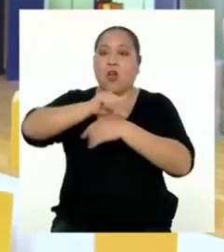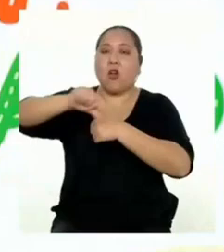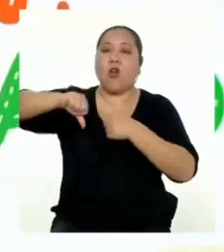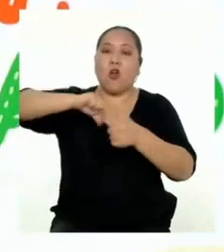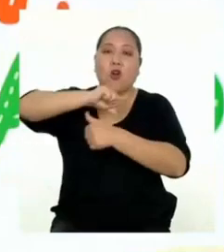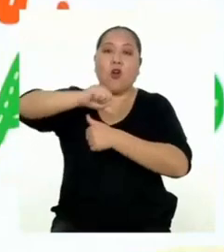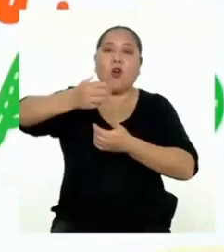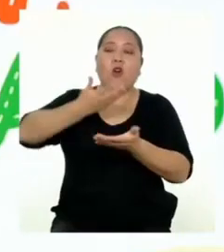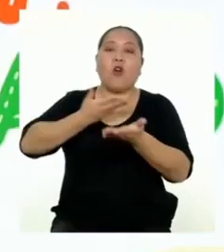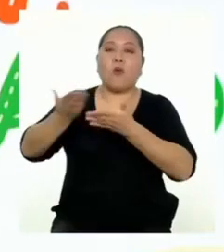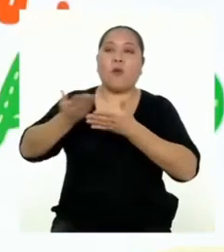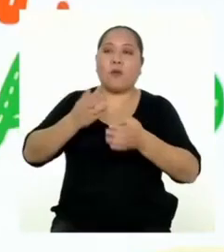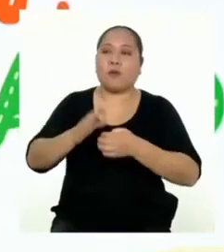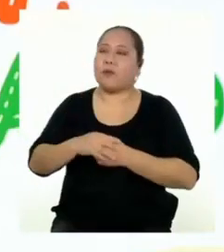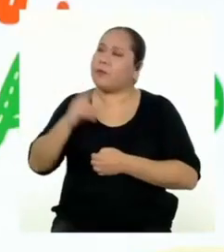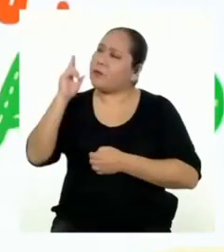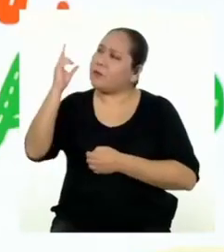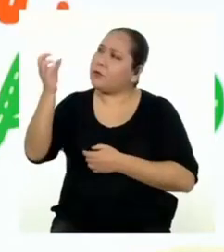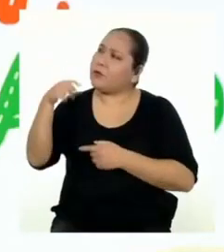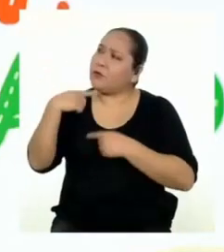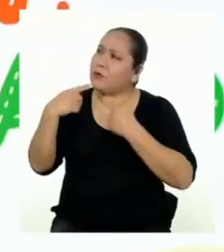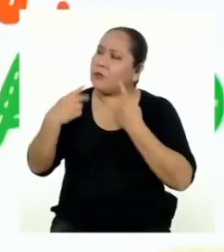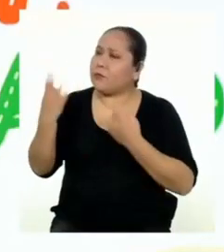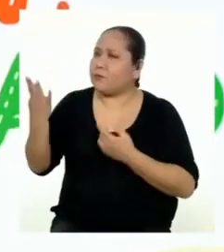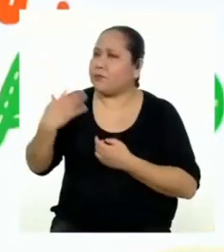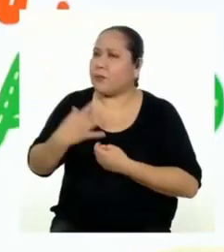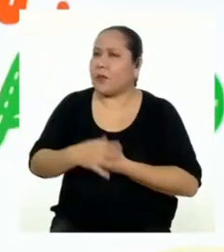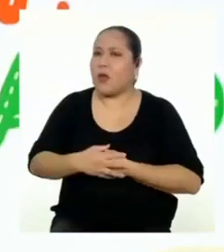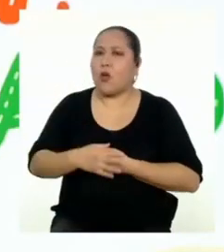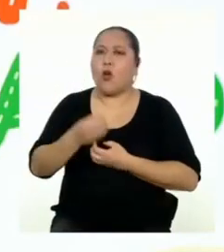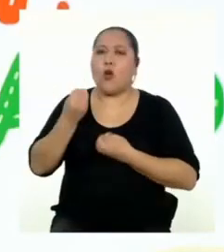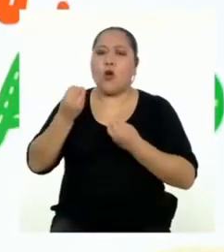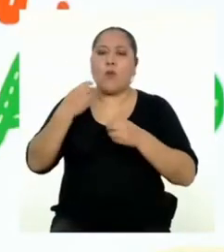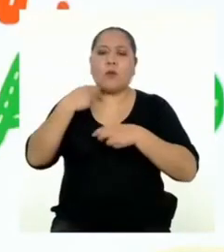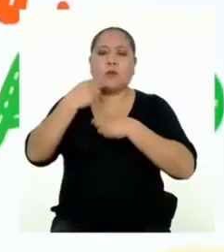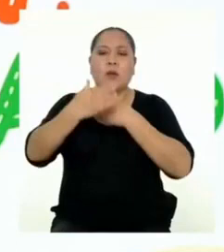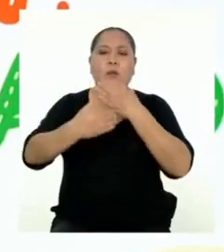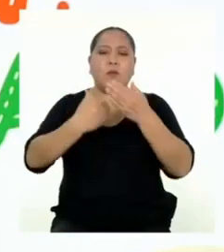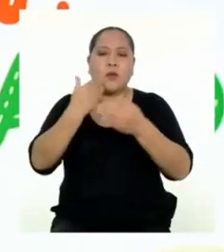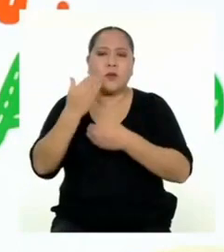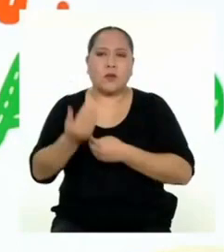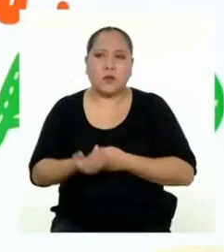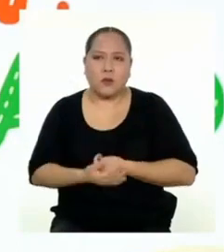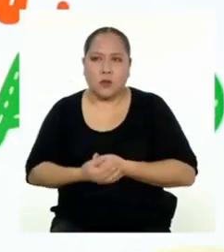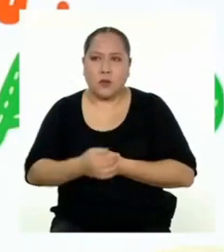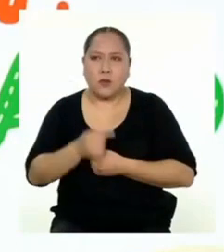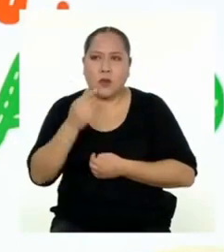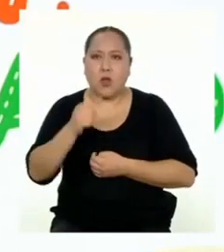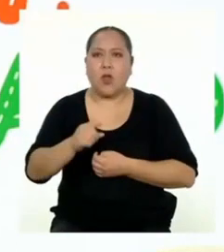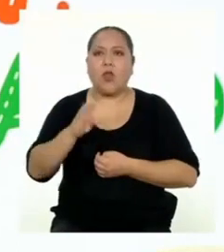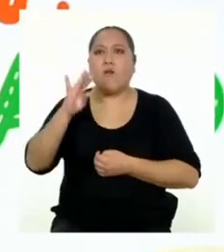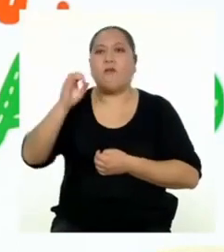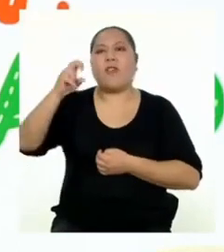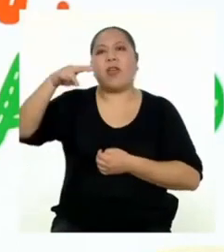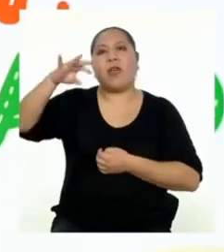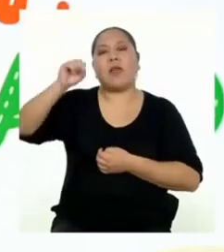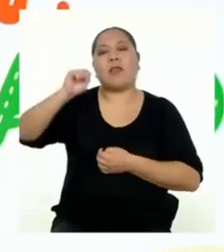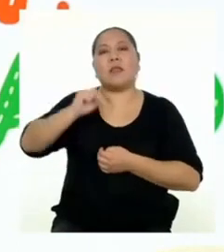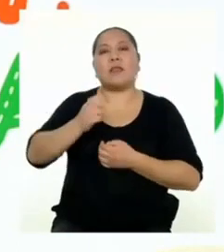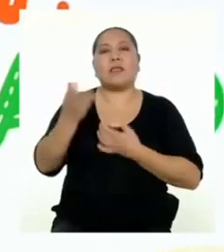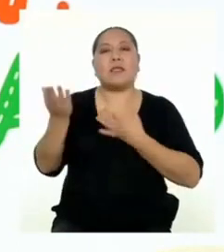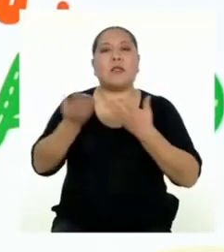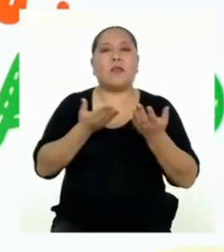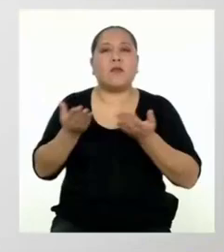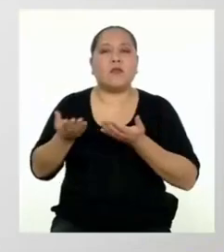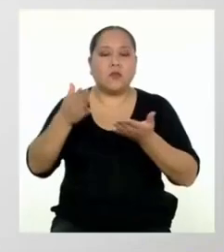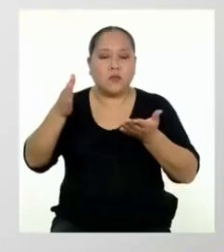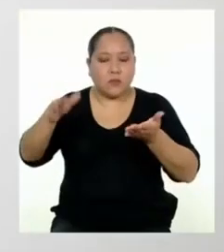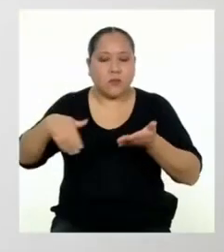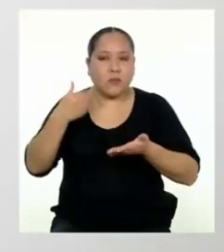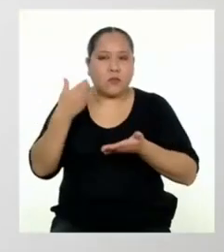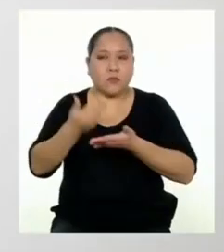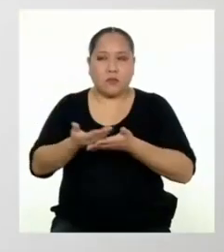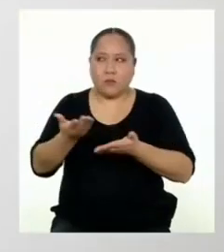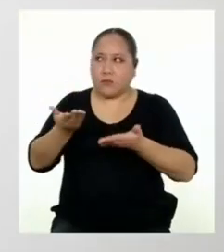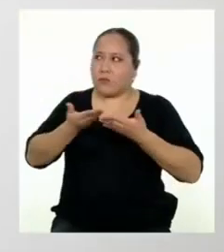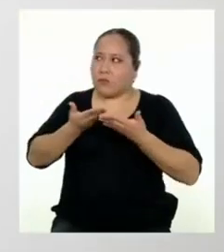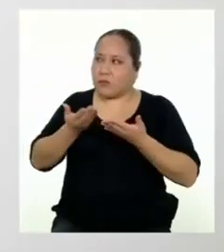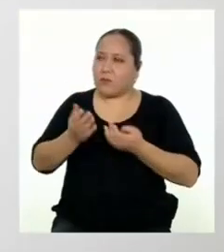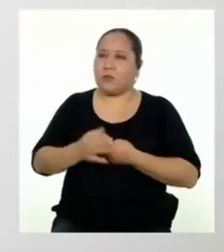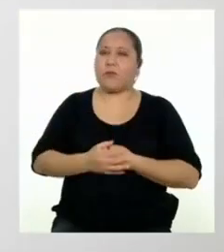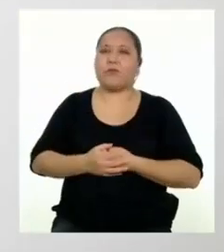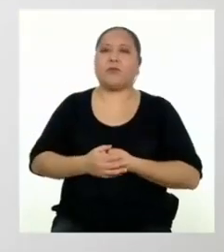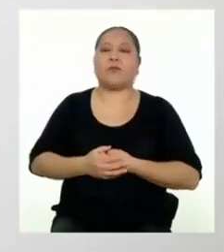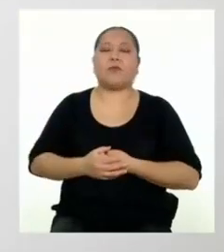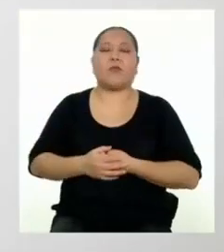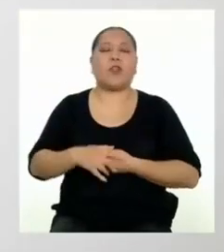convivencia. Profesor, cuéntenos, ¿cómo es el proceso mediante el cual los bienes y servicios llegan a nosotros?